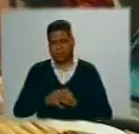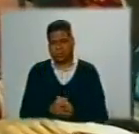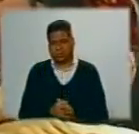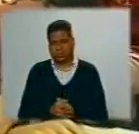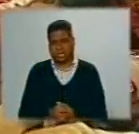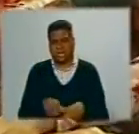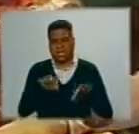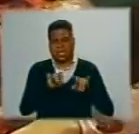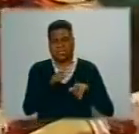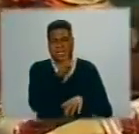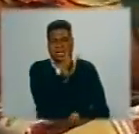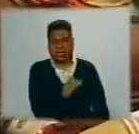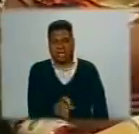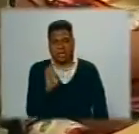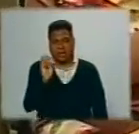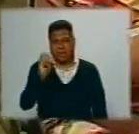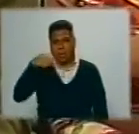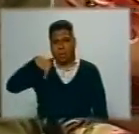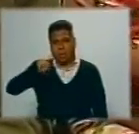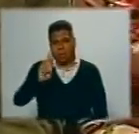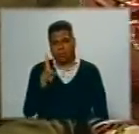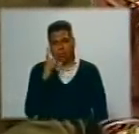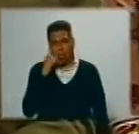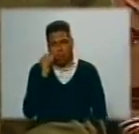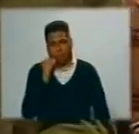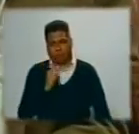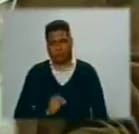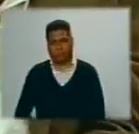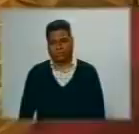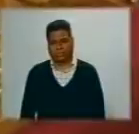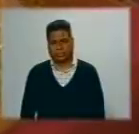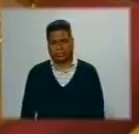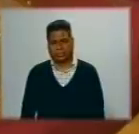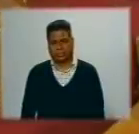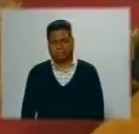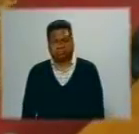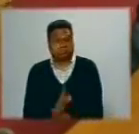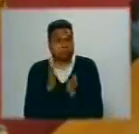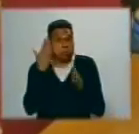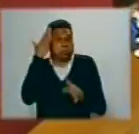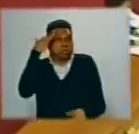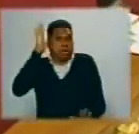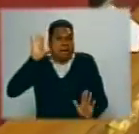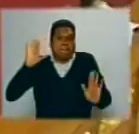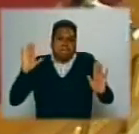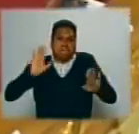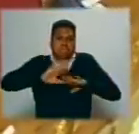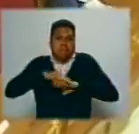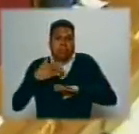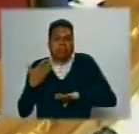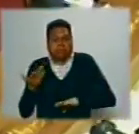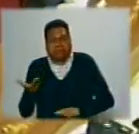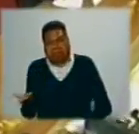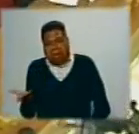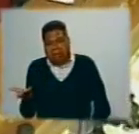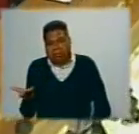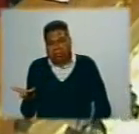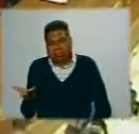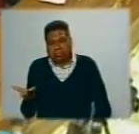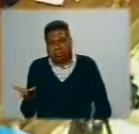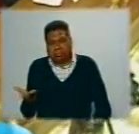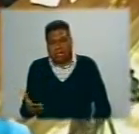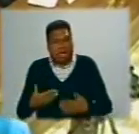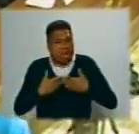Naciones Unidas, Antonio Guterres, inexplicablemente, sin fundamento legal alguno y en